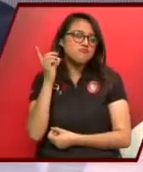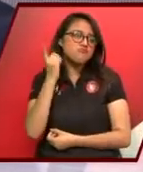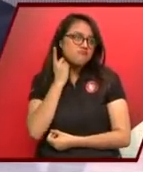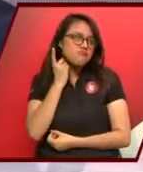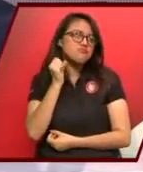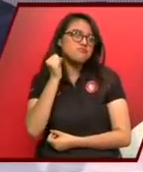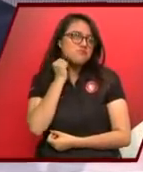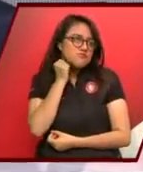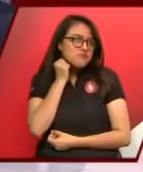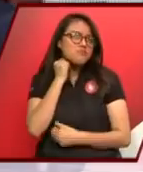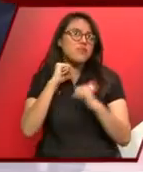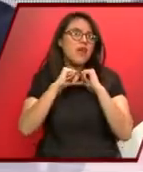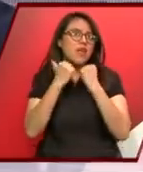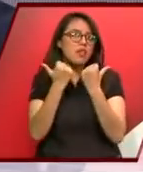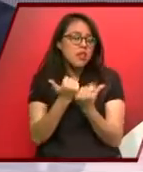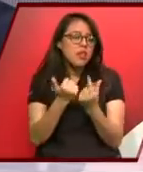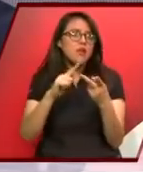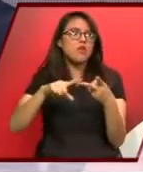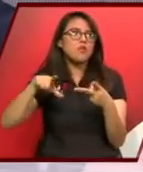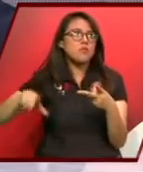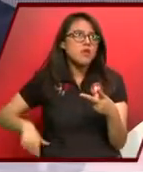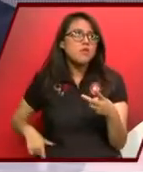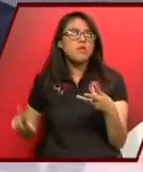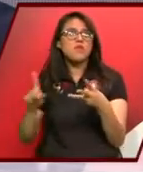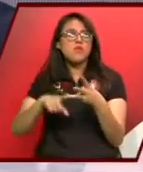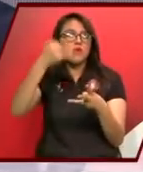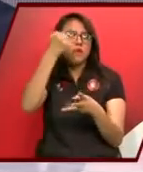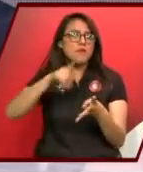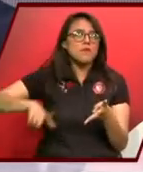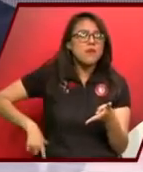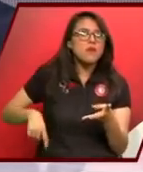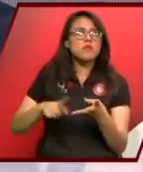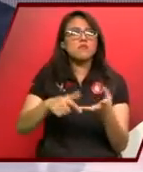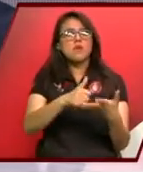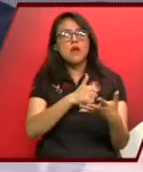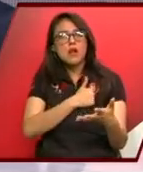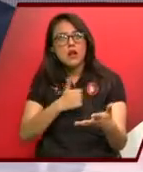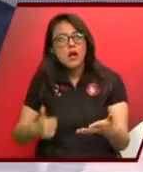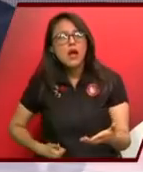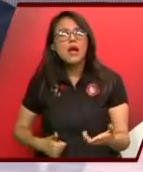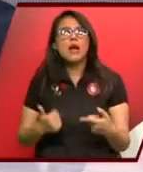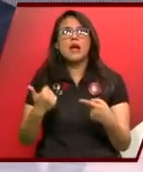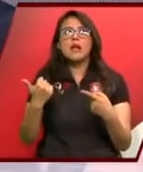diputados, senadores, asambleístas, gobernadores, jefes de gobierno, alcaldes,